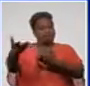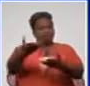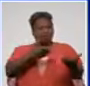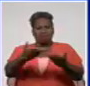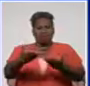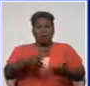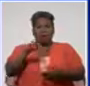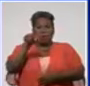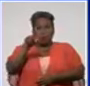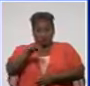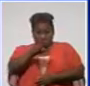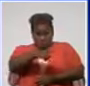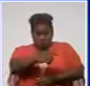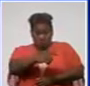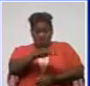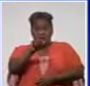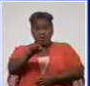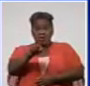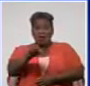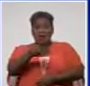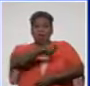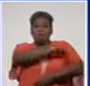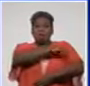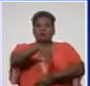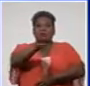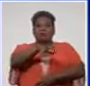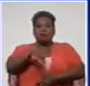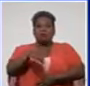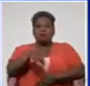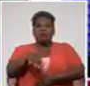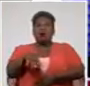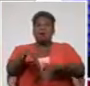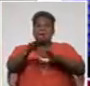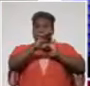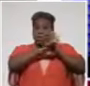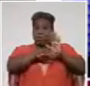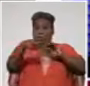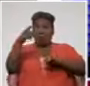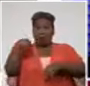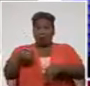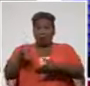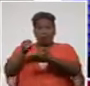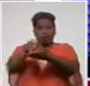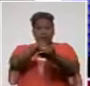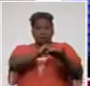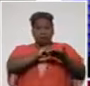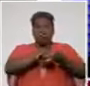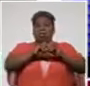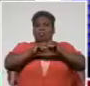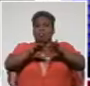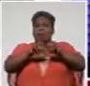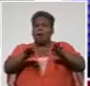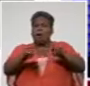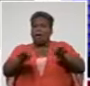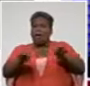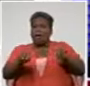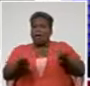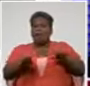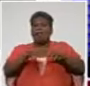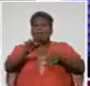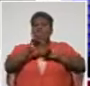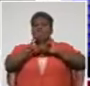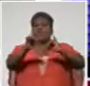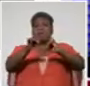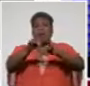público televidente. Hay un grupo de medidas que se implementaron a partir de ayer, fueron ampliamente divulgadas y en su momento inicial informadas por el